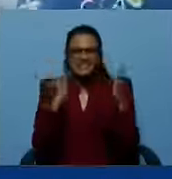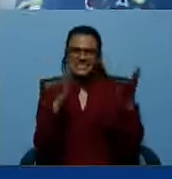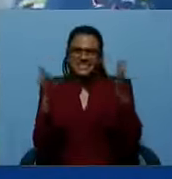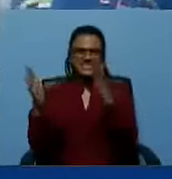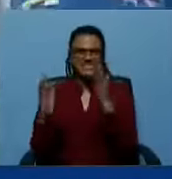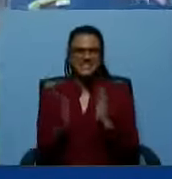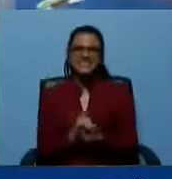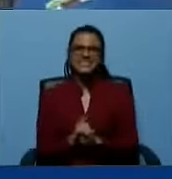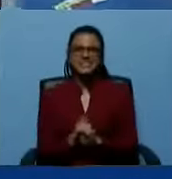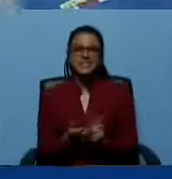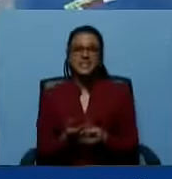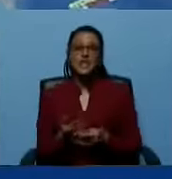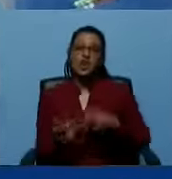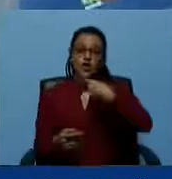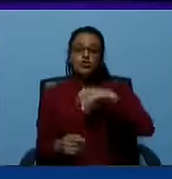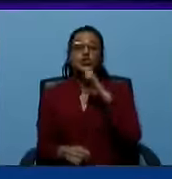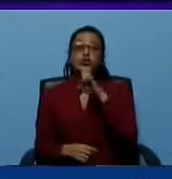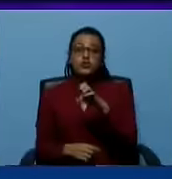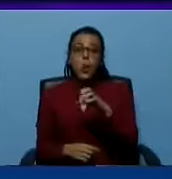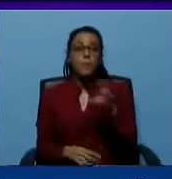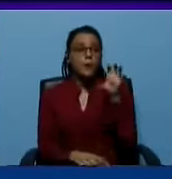Somos el país